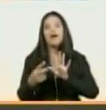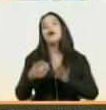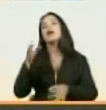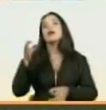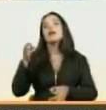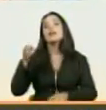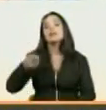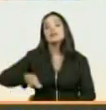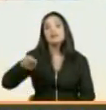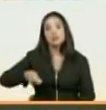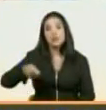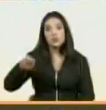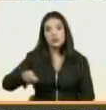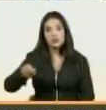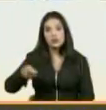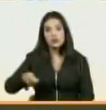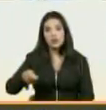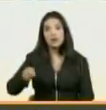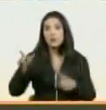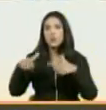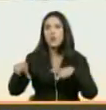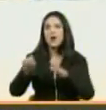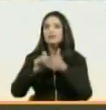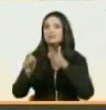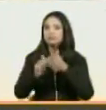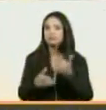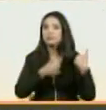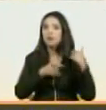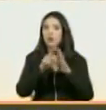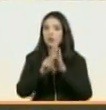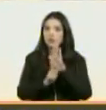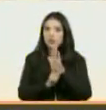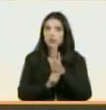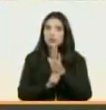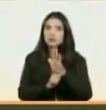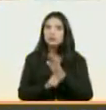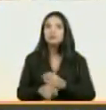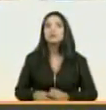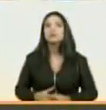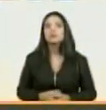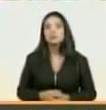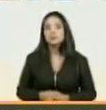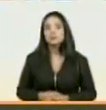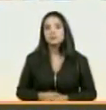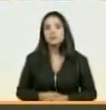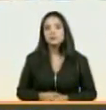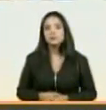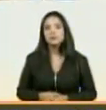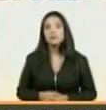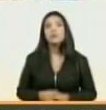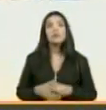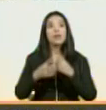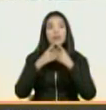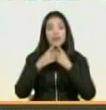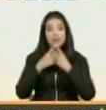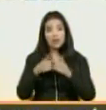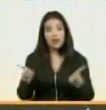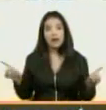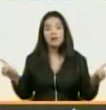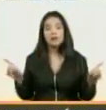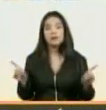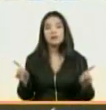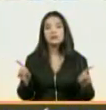de Justicia, a través de la Sala Constitucional, se reserva la potestad facultativa de declarar la